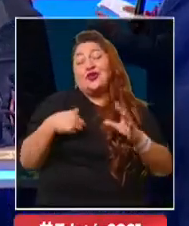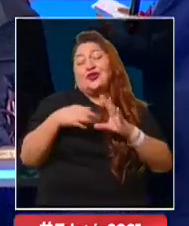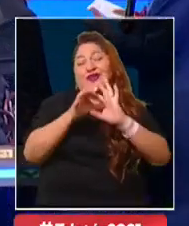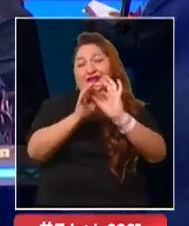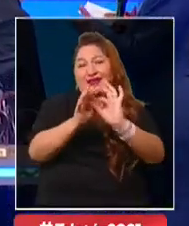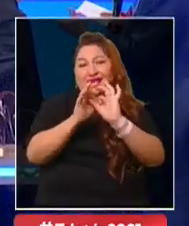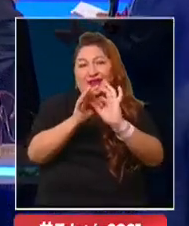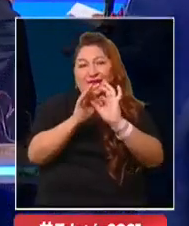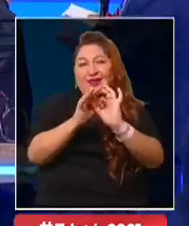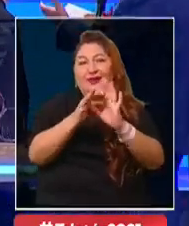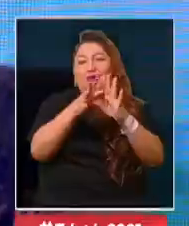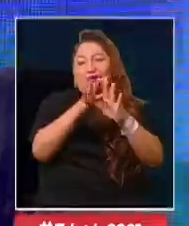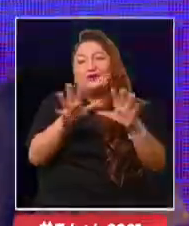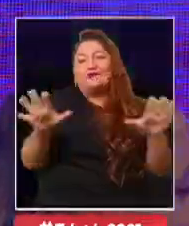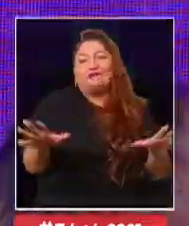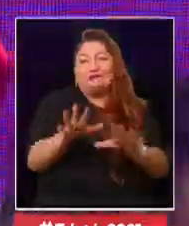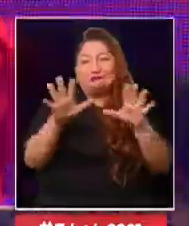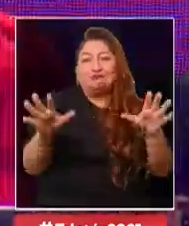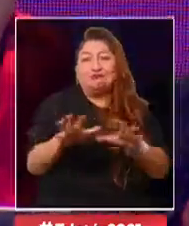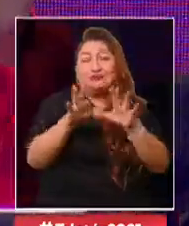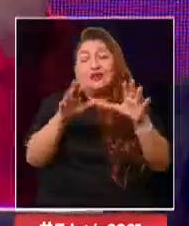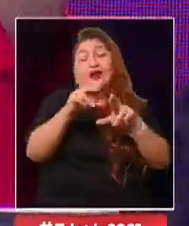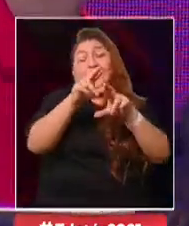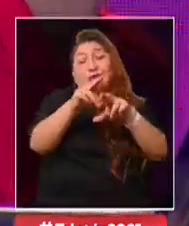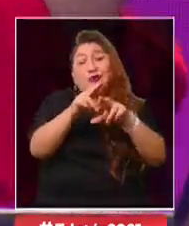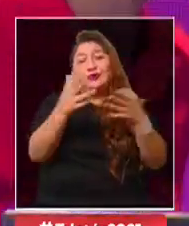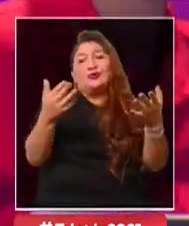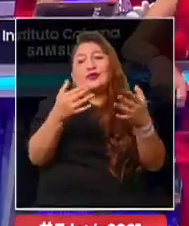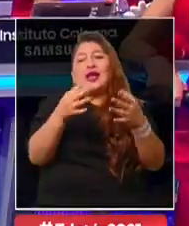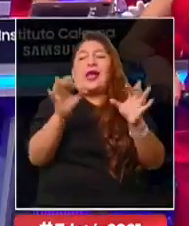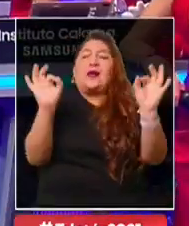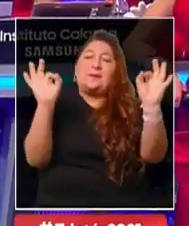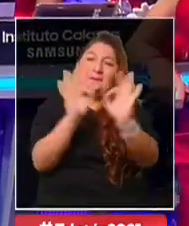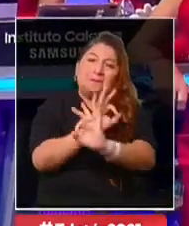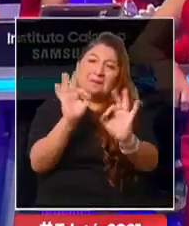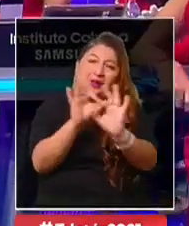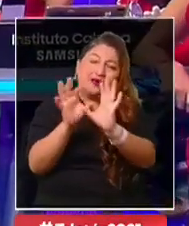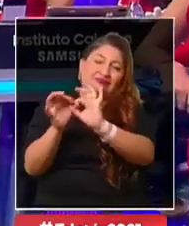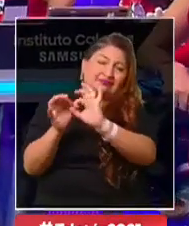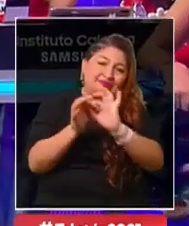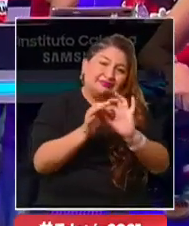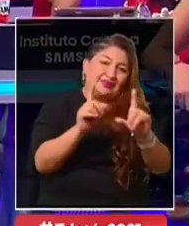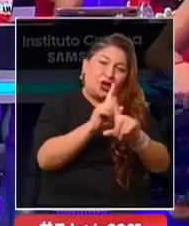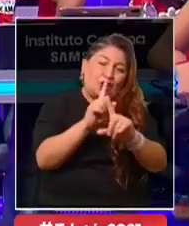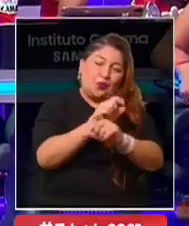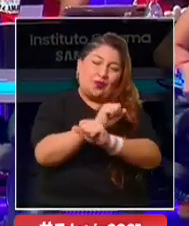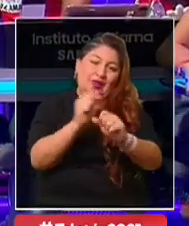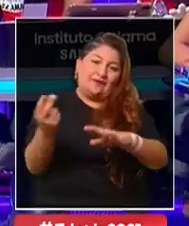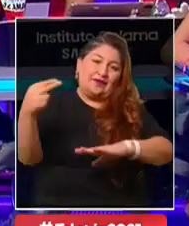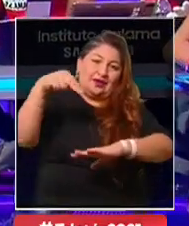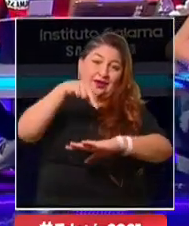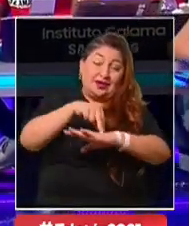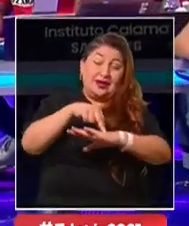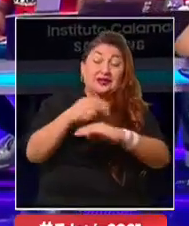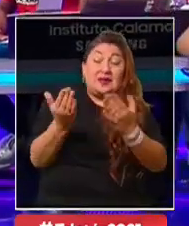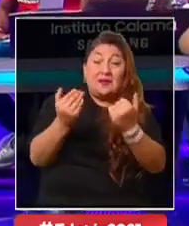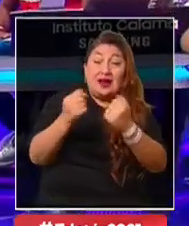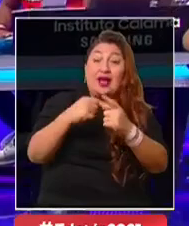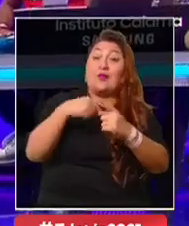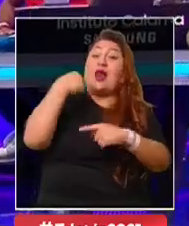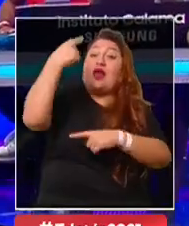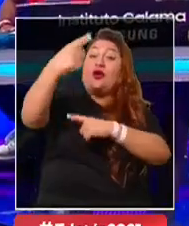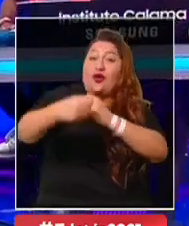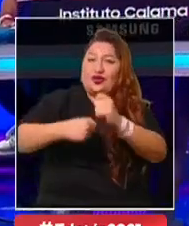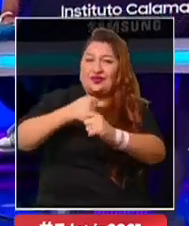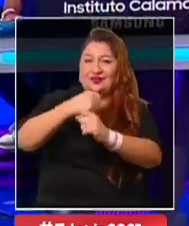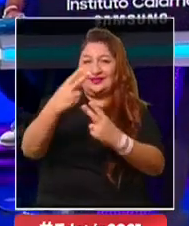este esfuerzo tuyo, por lo menos de dar una explicación. Y te esperamos en la próxima Teletón igual. Pero espérate. Sale un